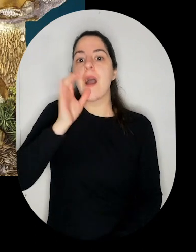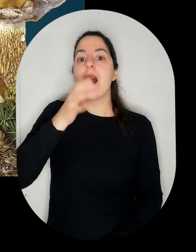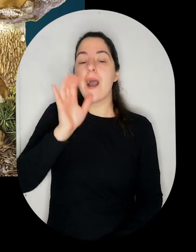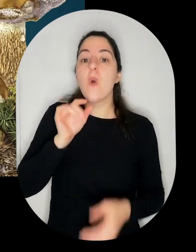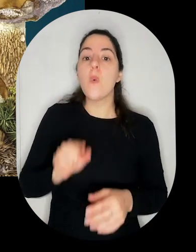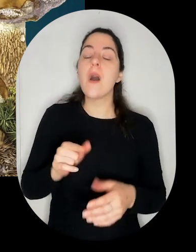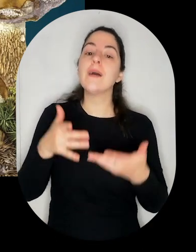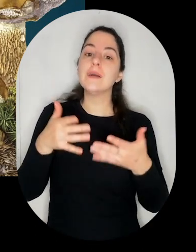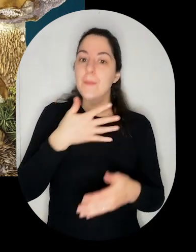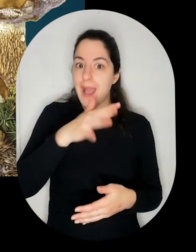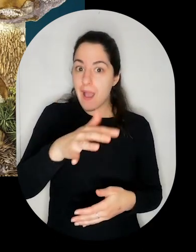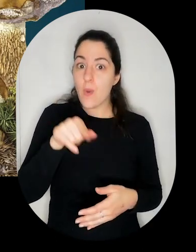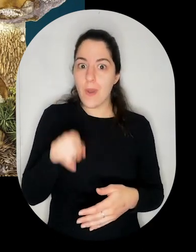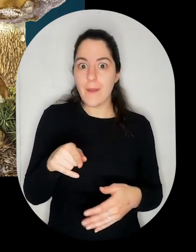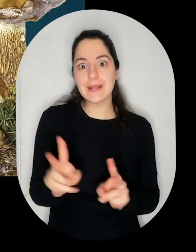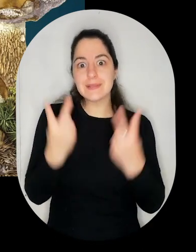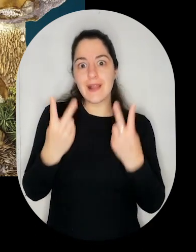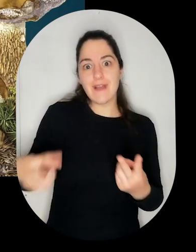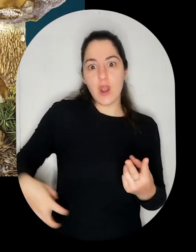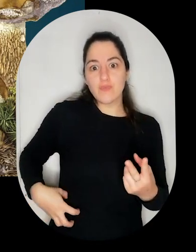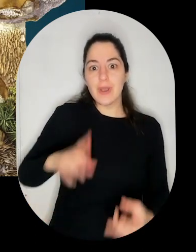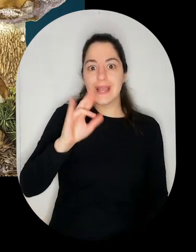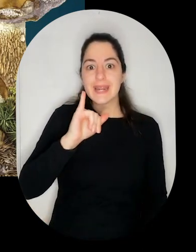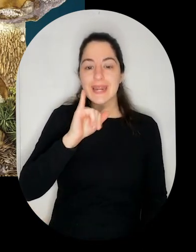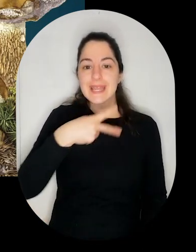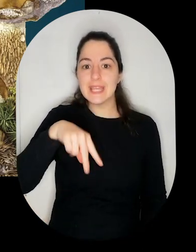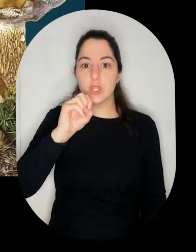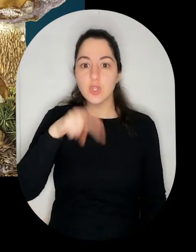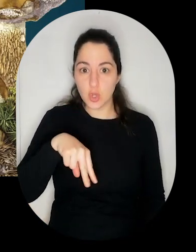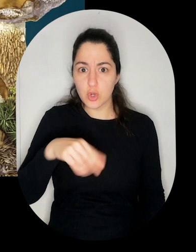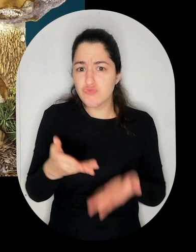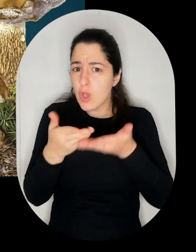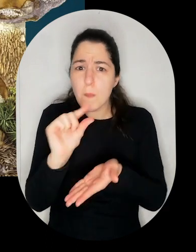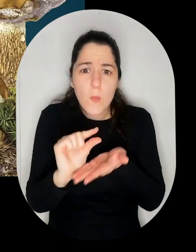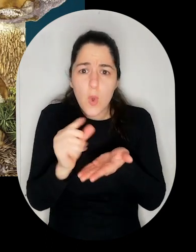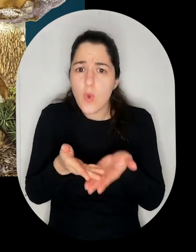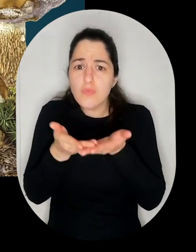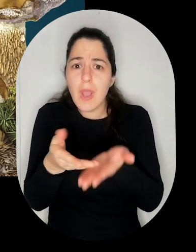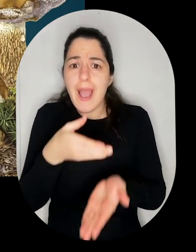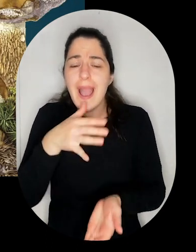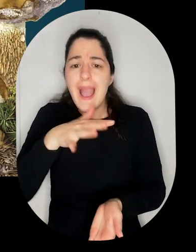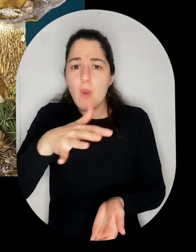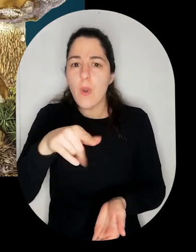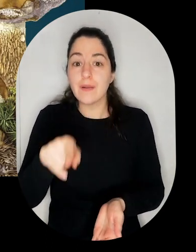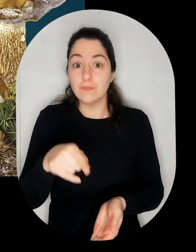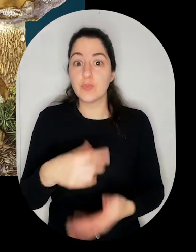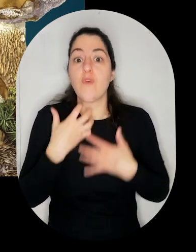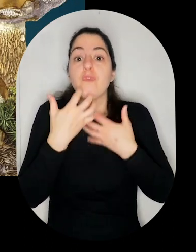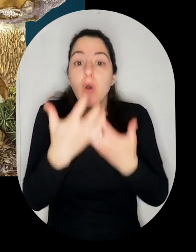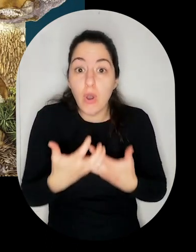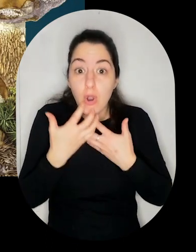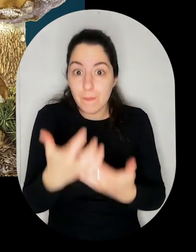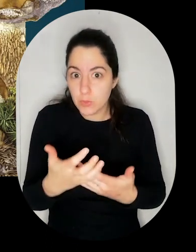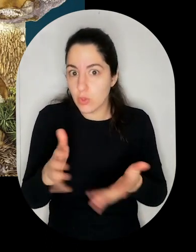paciente y tratar de salvar el riñón. Si el paciente no tolera porque está con vómitos, dar en pequeños volúmenes. No inhibir los vómitos o la